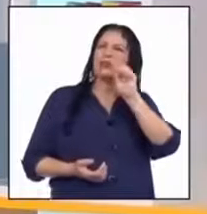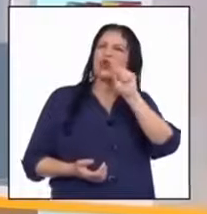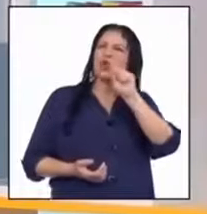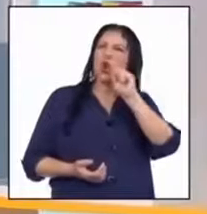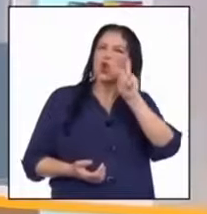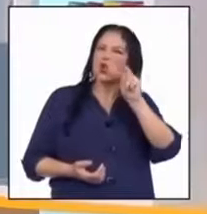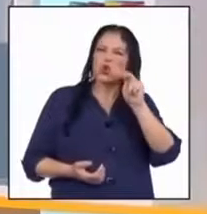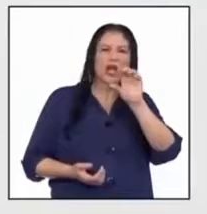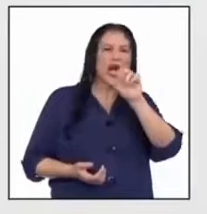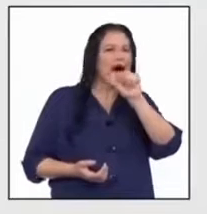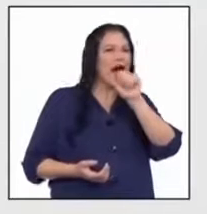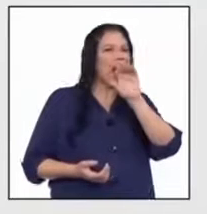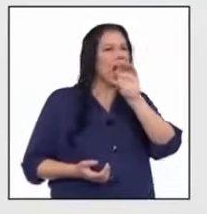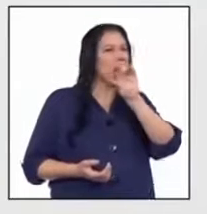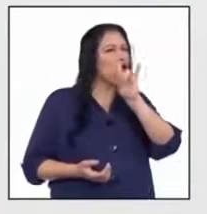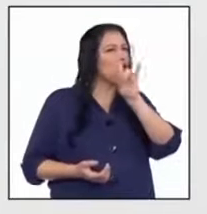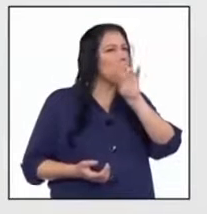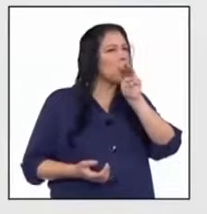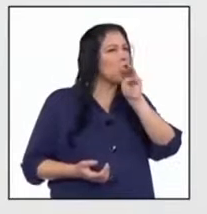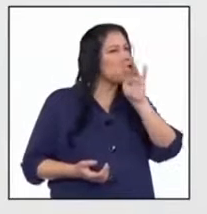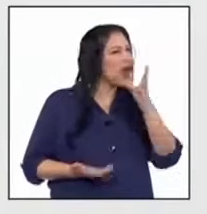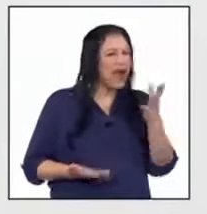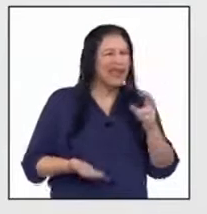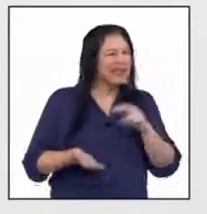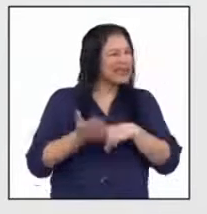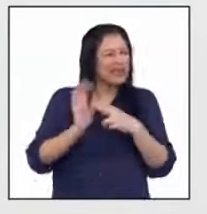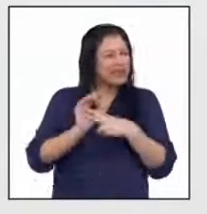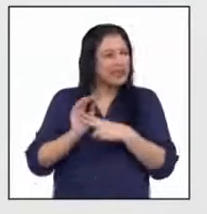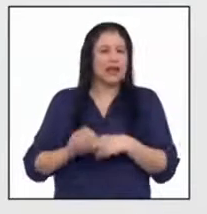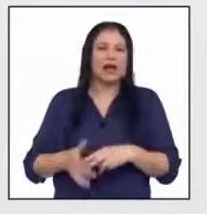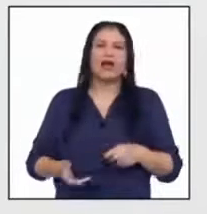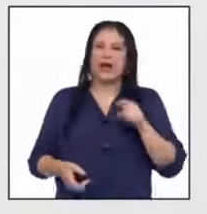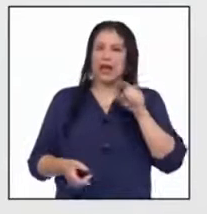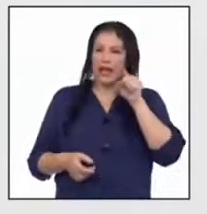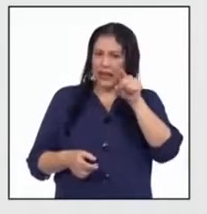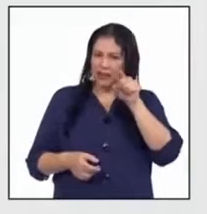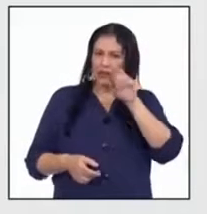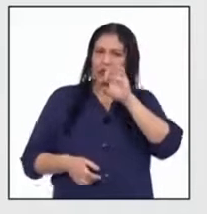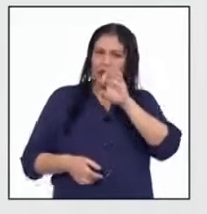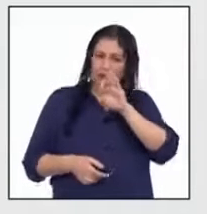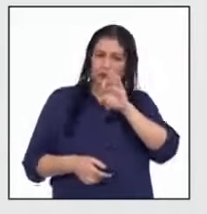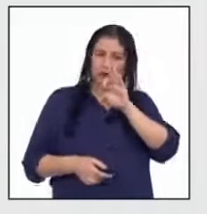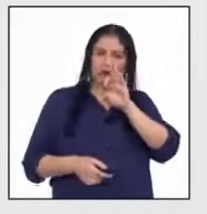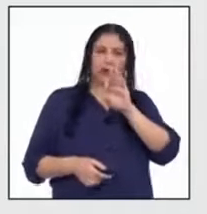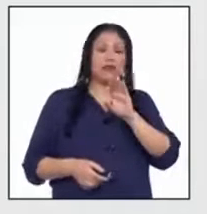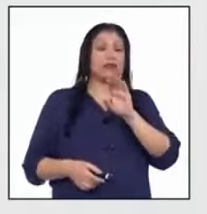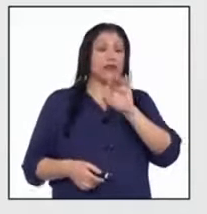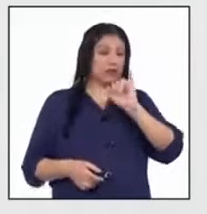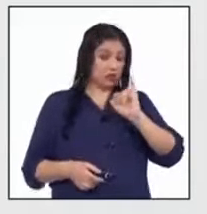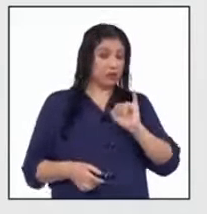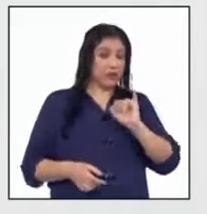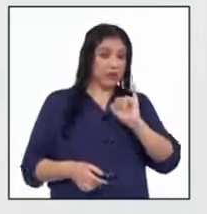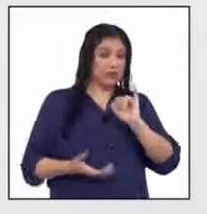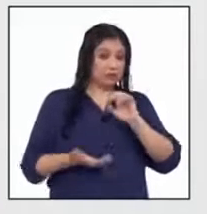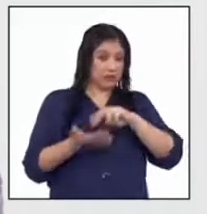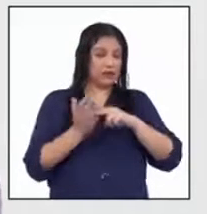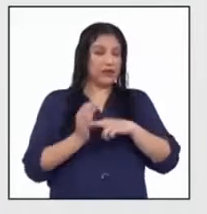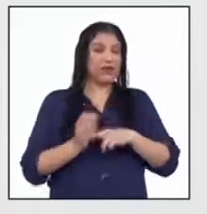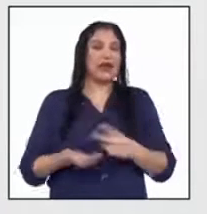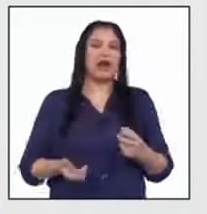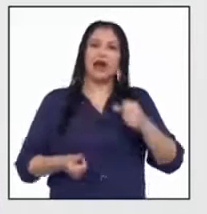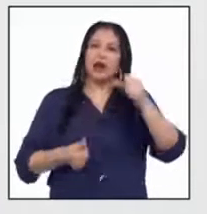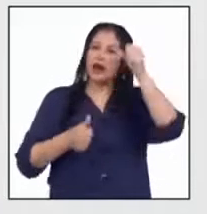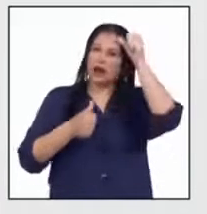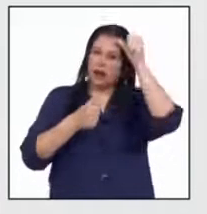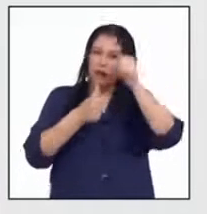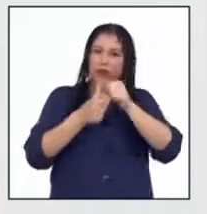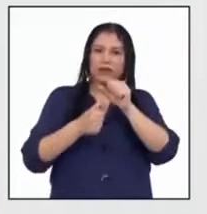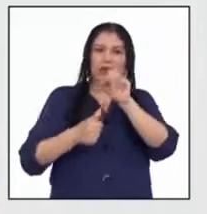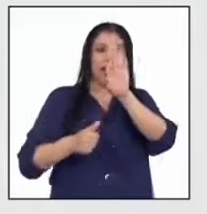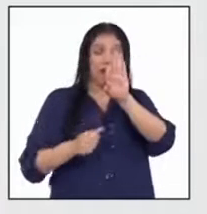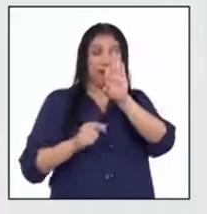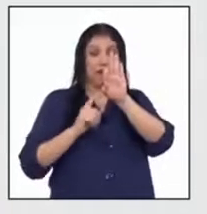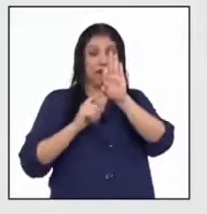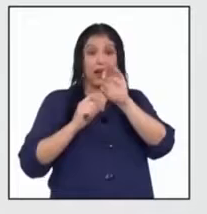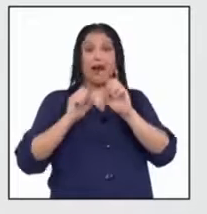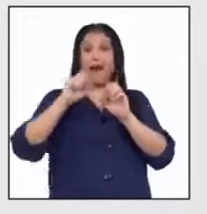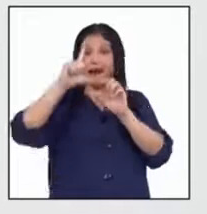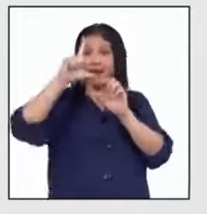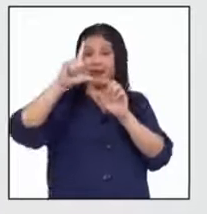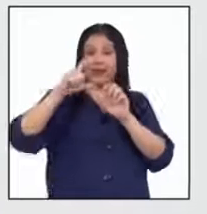absoluta acumulada? La frecuencia absoluta acumulada, F sub i, recuerden que esta F es